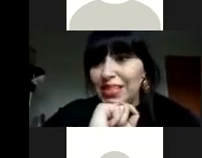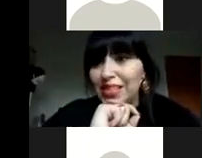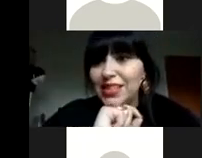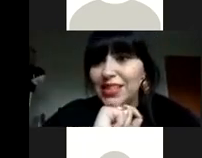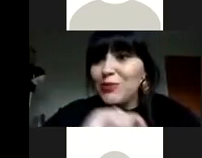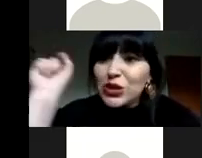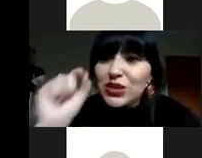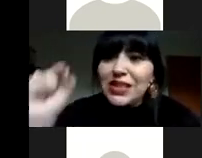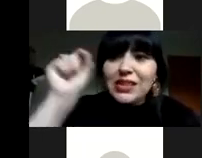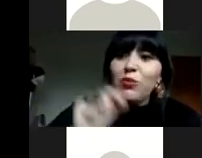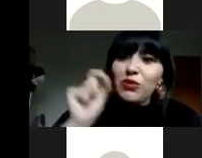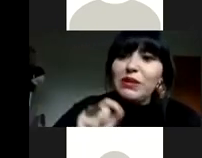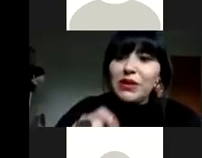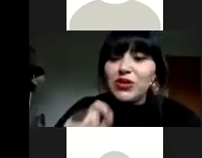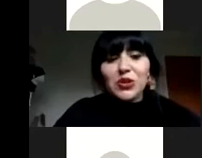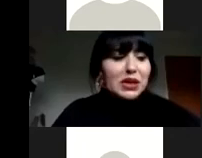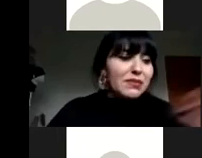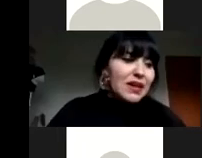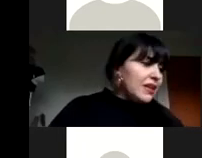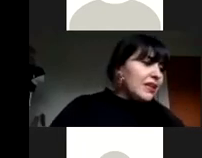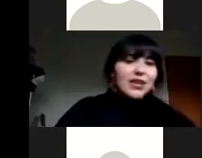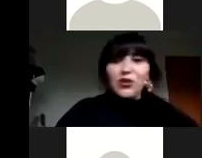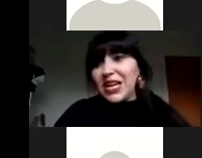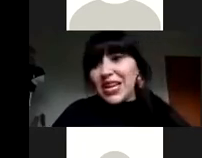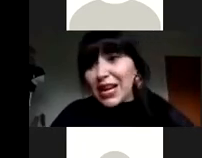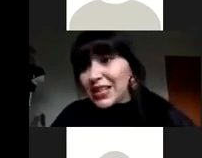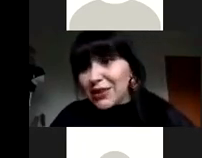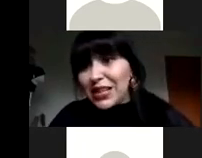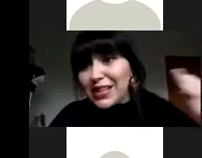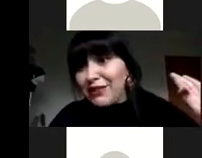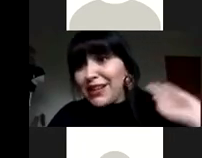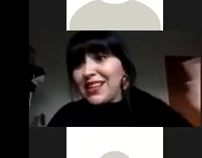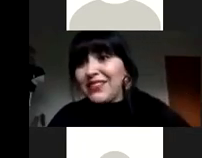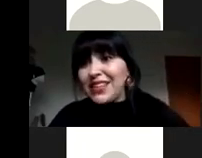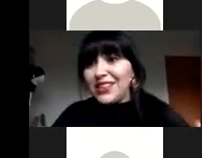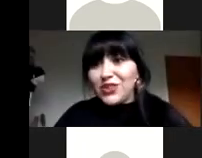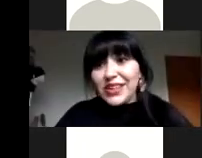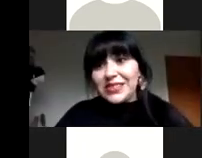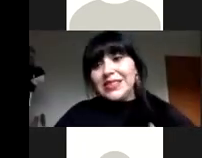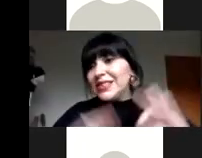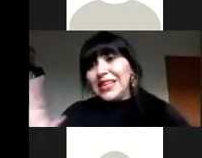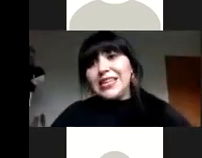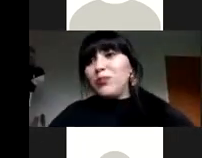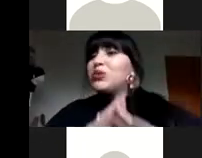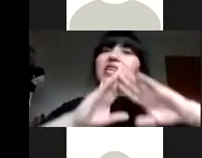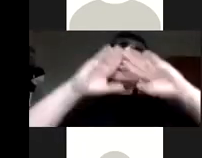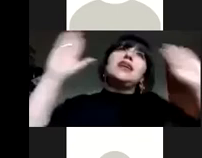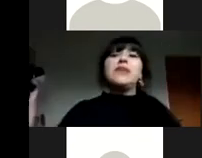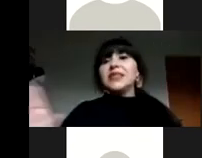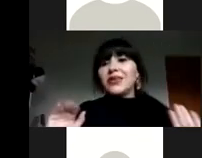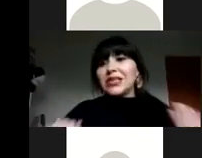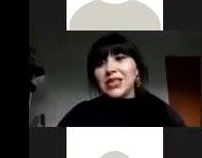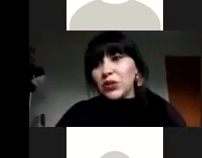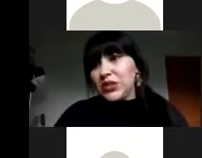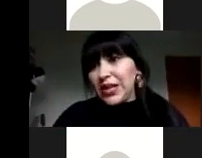pregunten. Porque si hoy día tenemos un problema con droga, además de que nos llegan a la casa con el delivery de drogas, es que pucha que se han